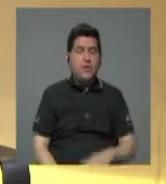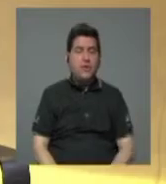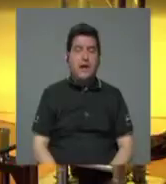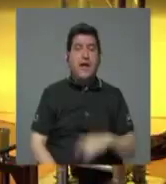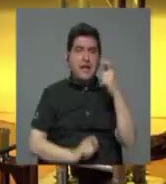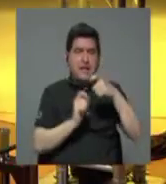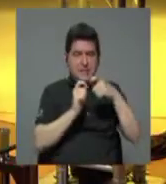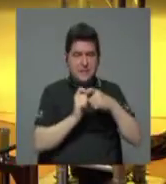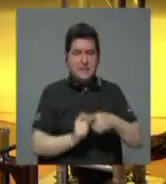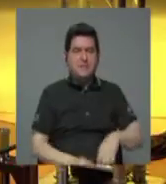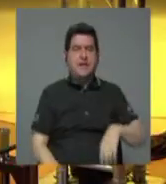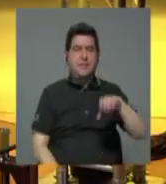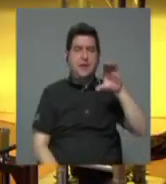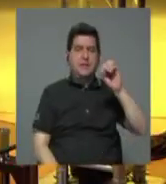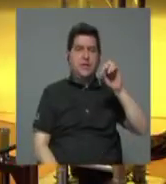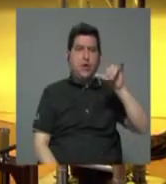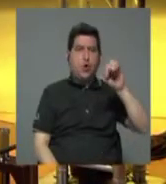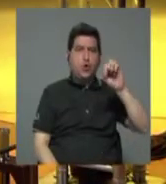Coyol, tal vez